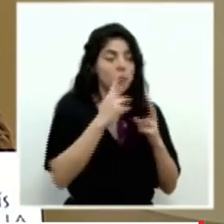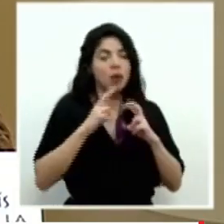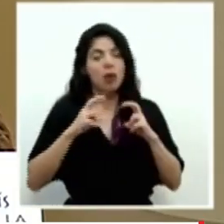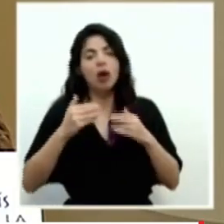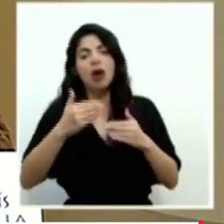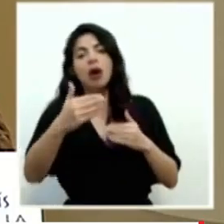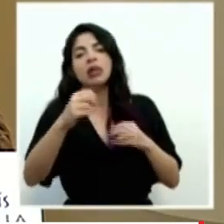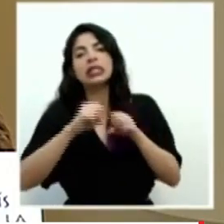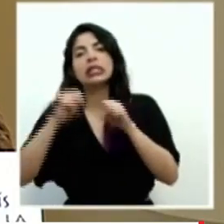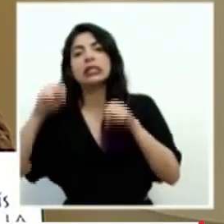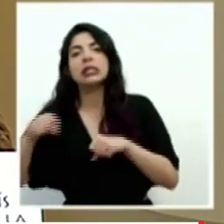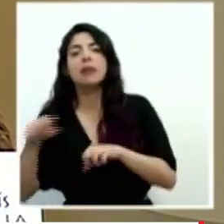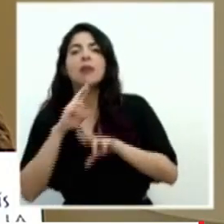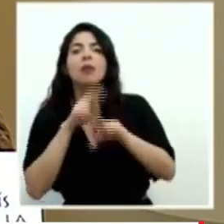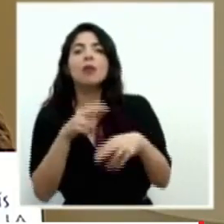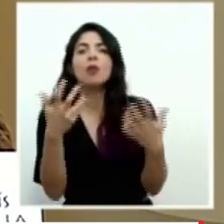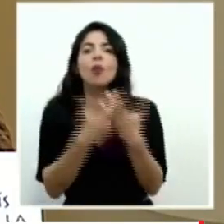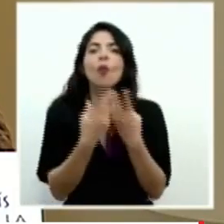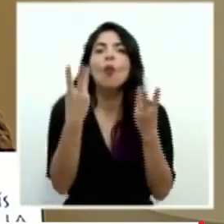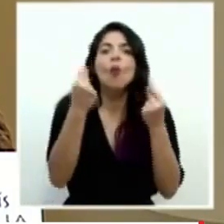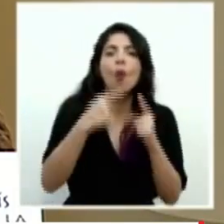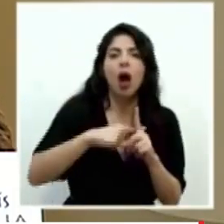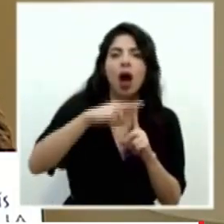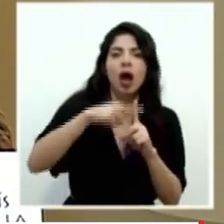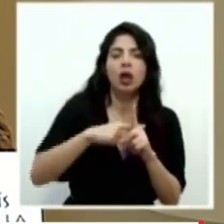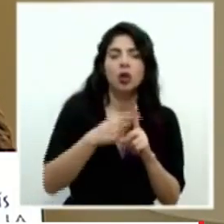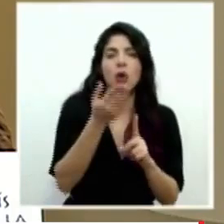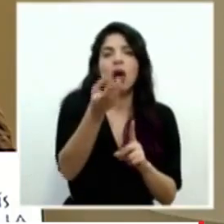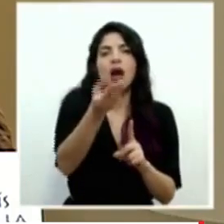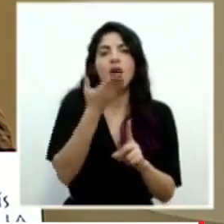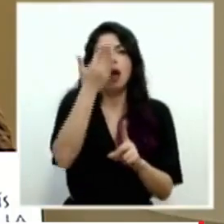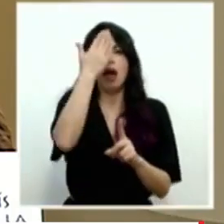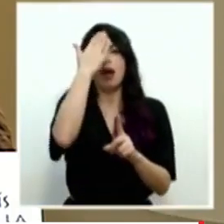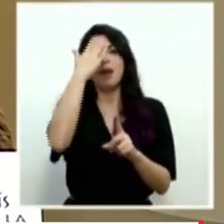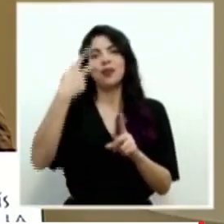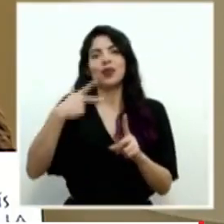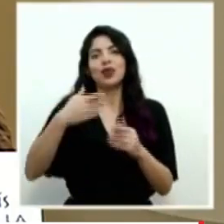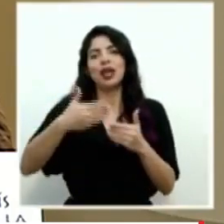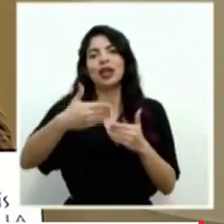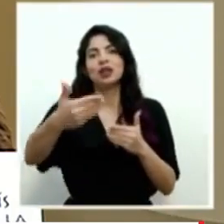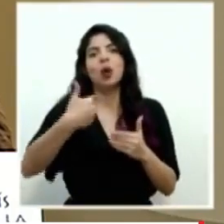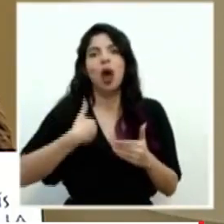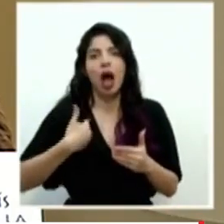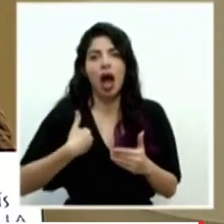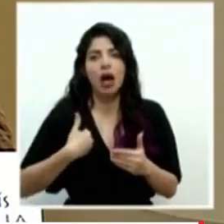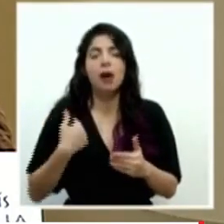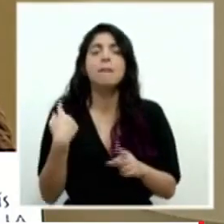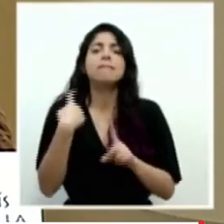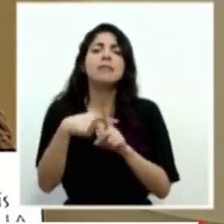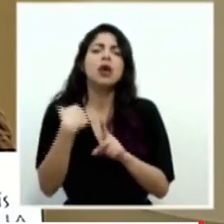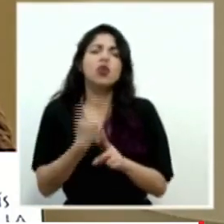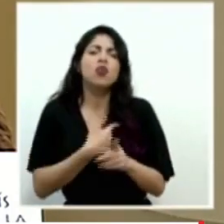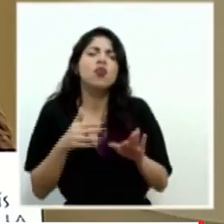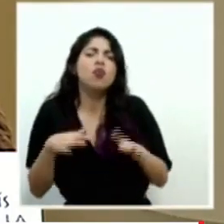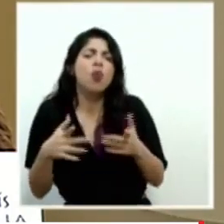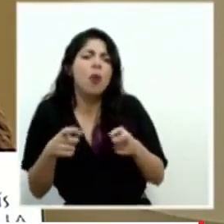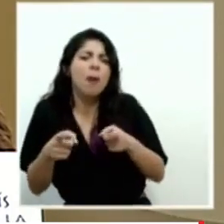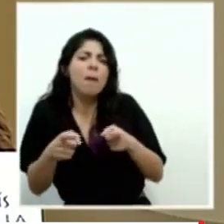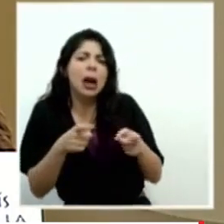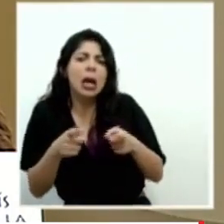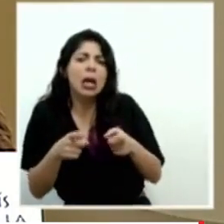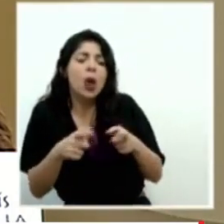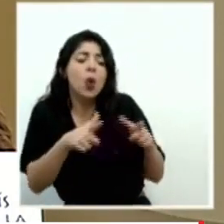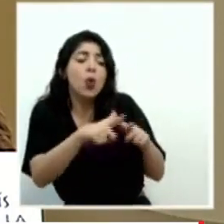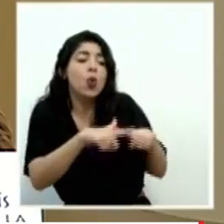base fue que presentamos ayer el nivel de riesgo en el que estamos y cómo estamos manejando el concepto de